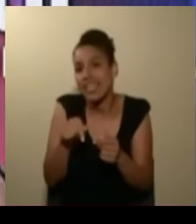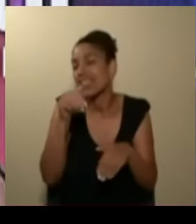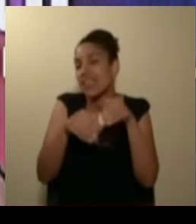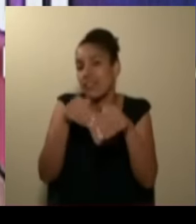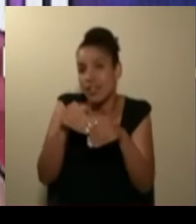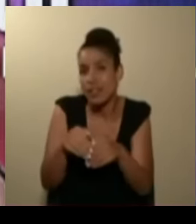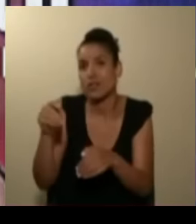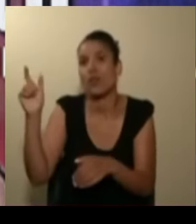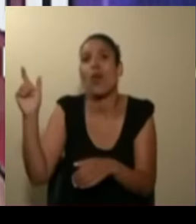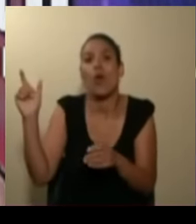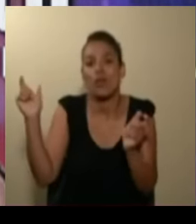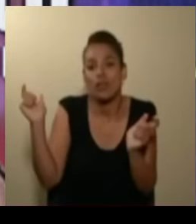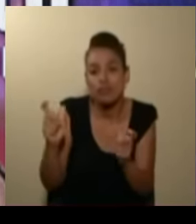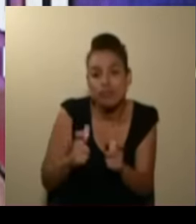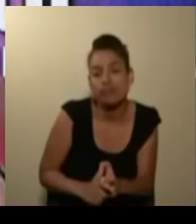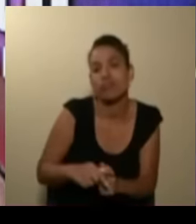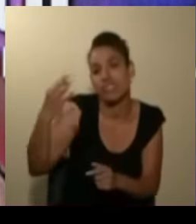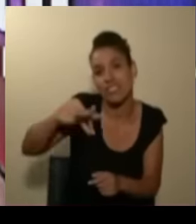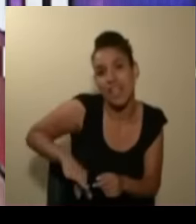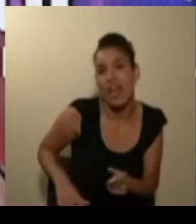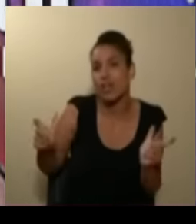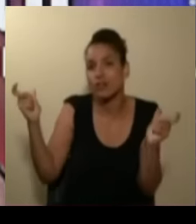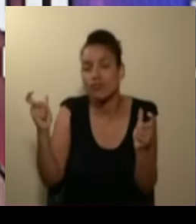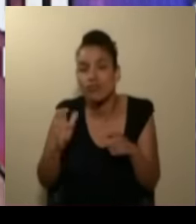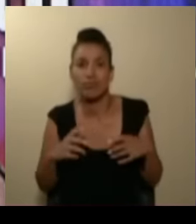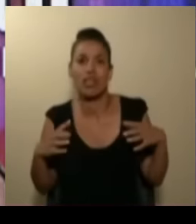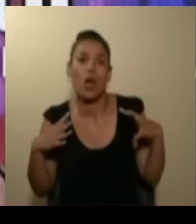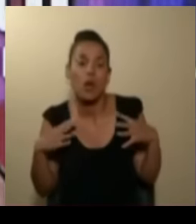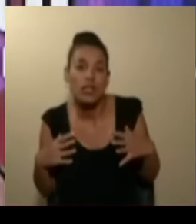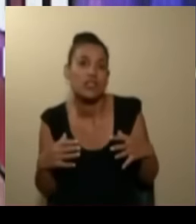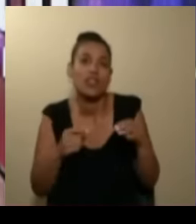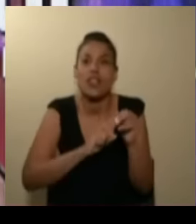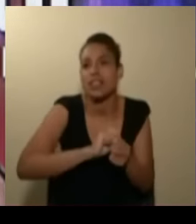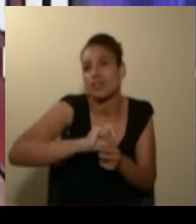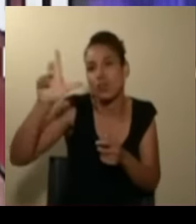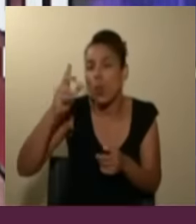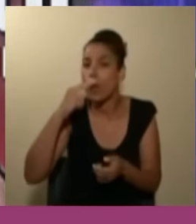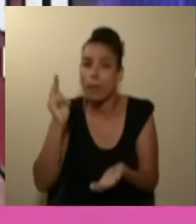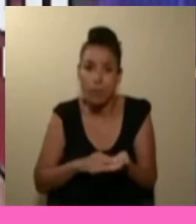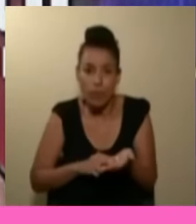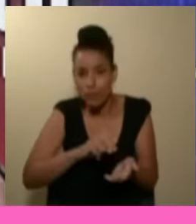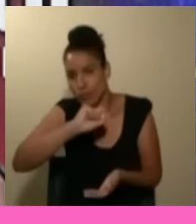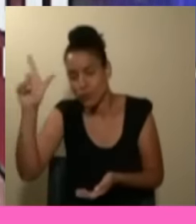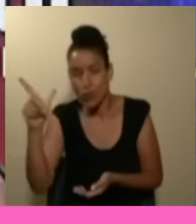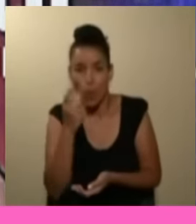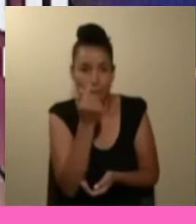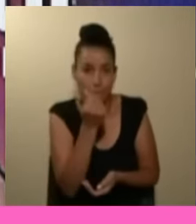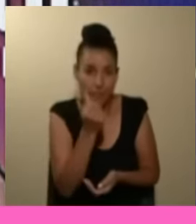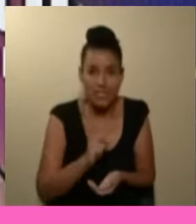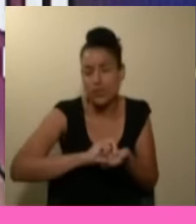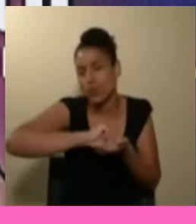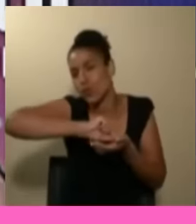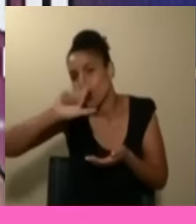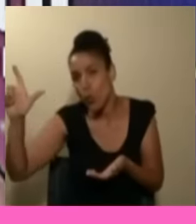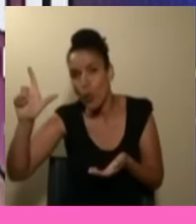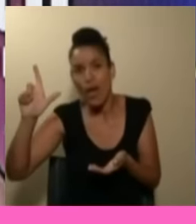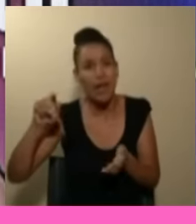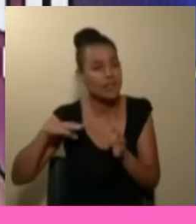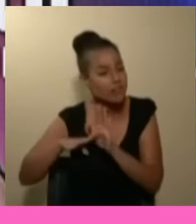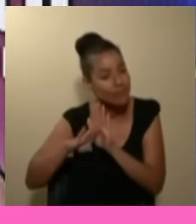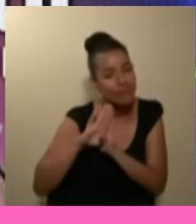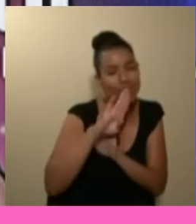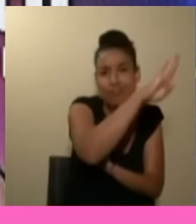de jubilaciones, contexto de suba de impuestos, contexto de suba de tarifas, de suba desproporcionada de